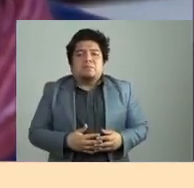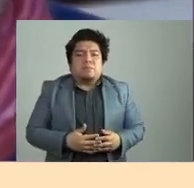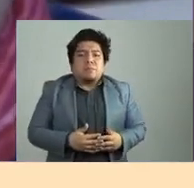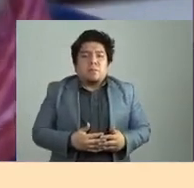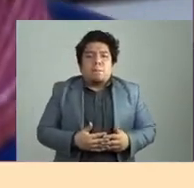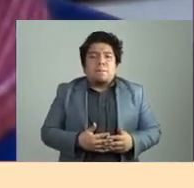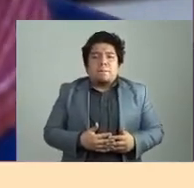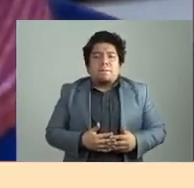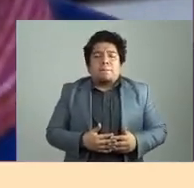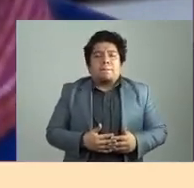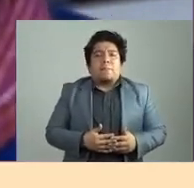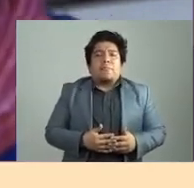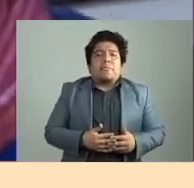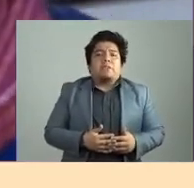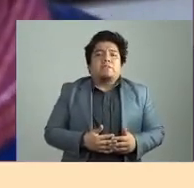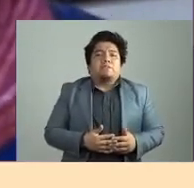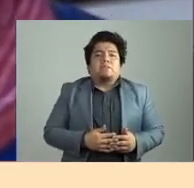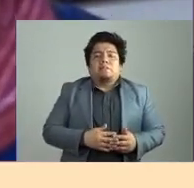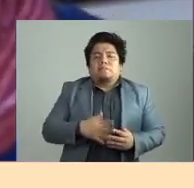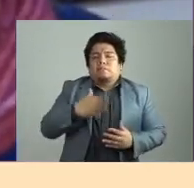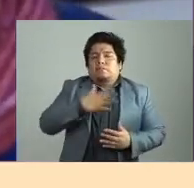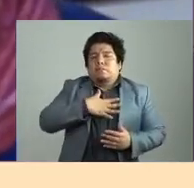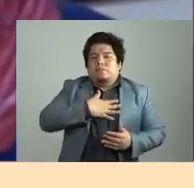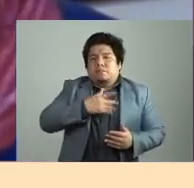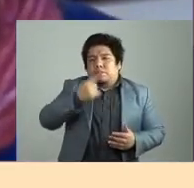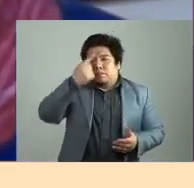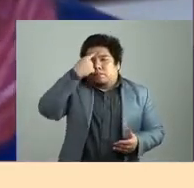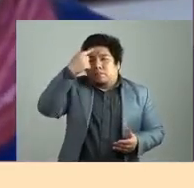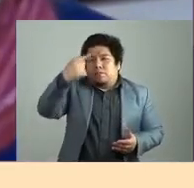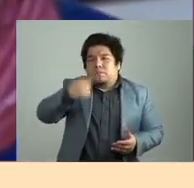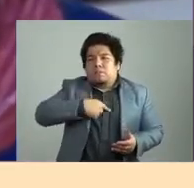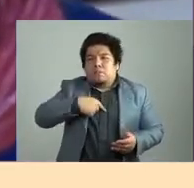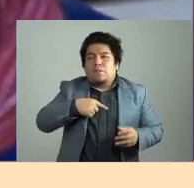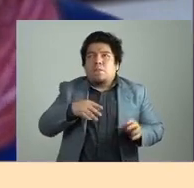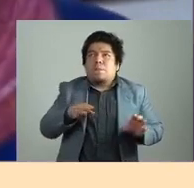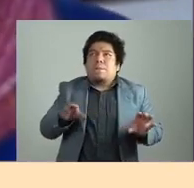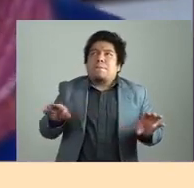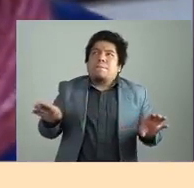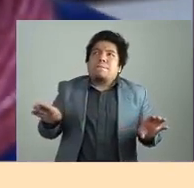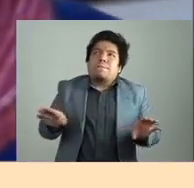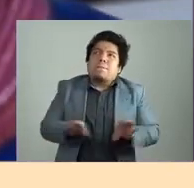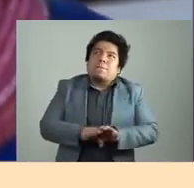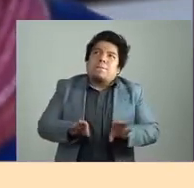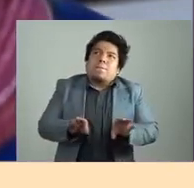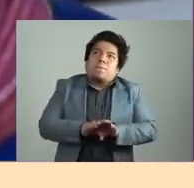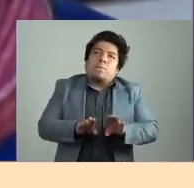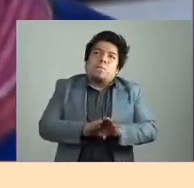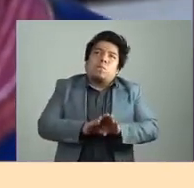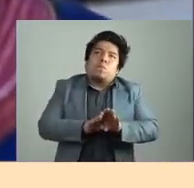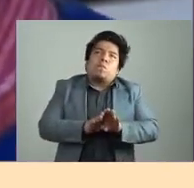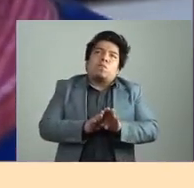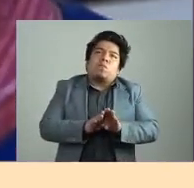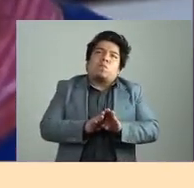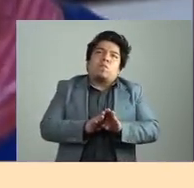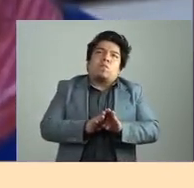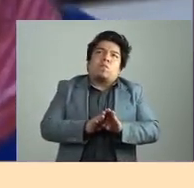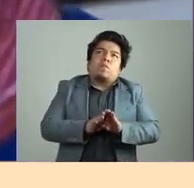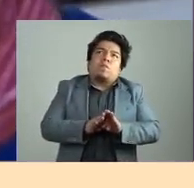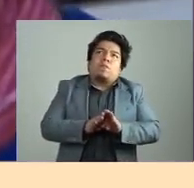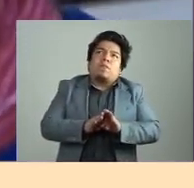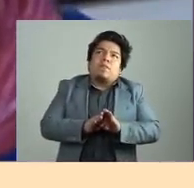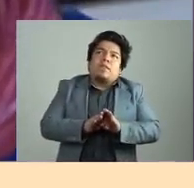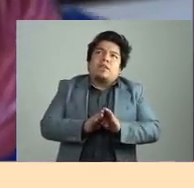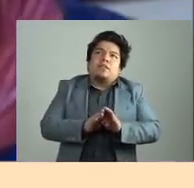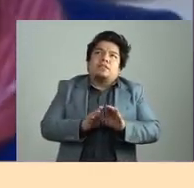aquí me parece que el común a una gran importancia por el feminismo